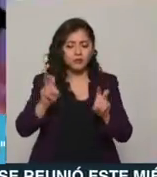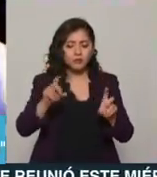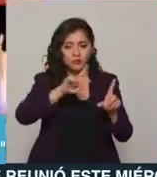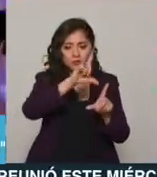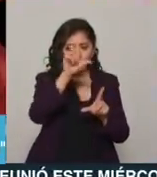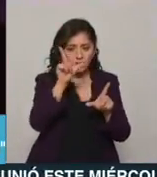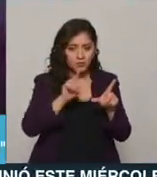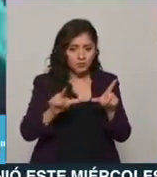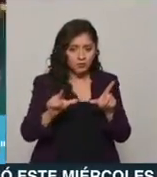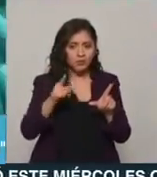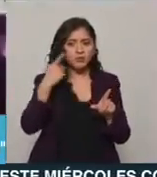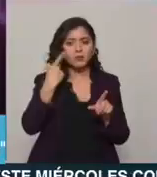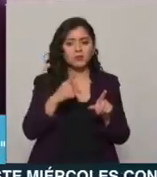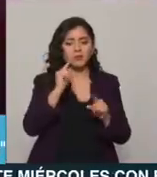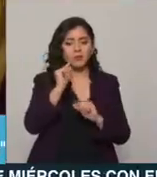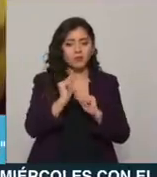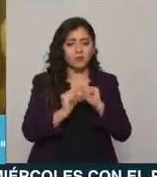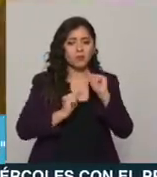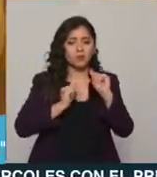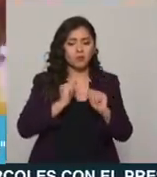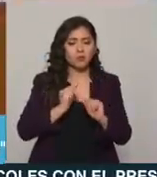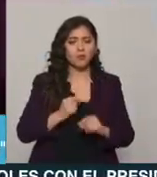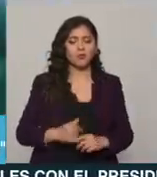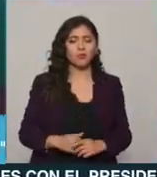alguna manera. Entonces tenemos